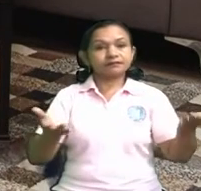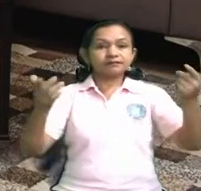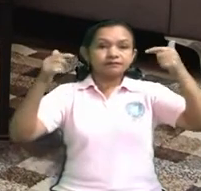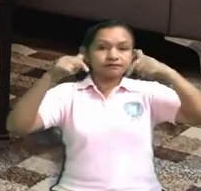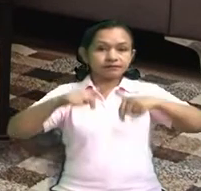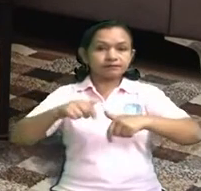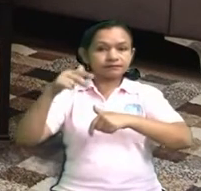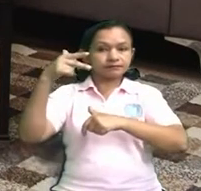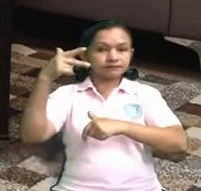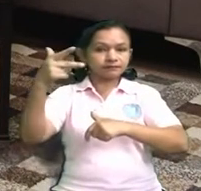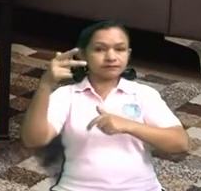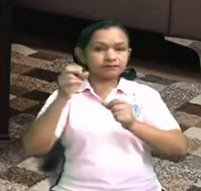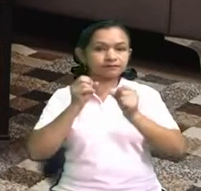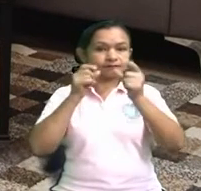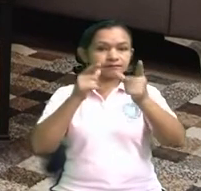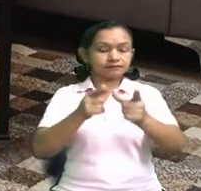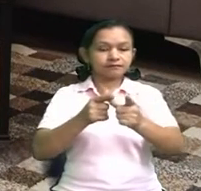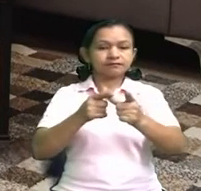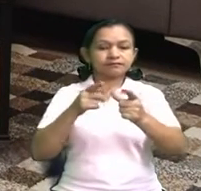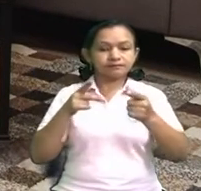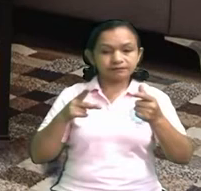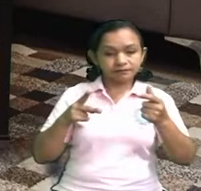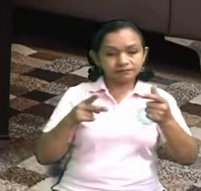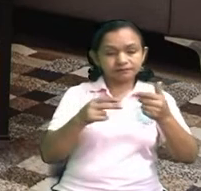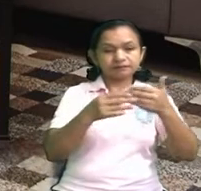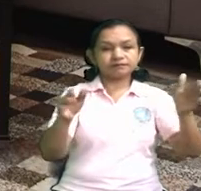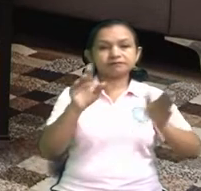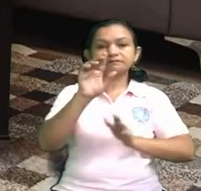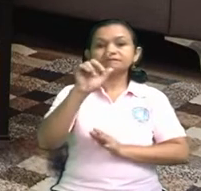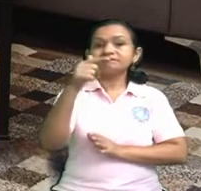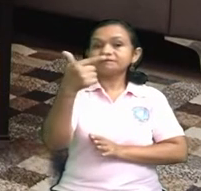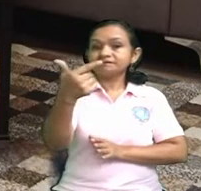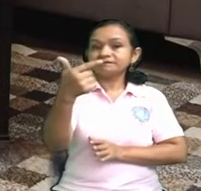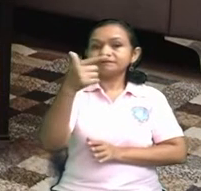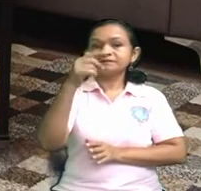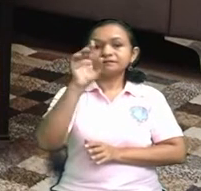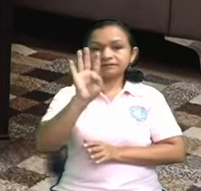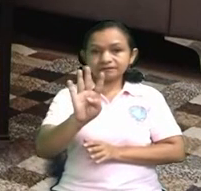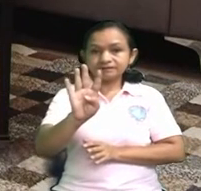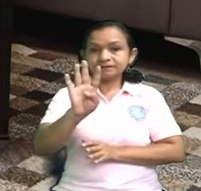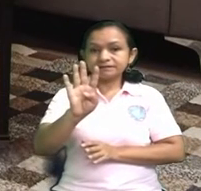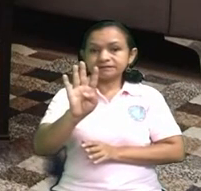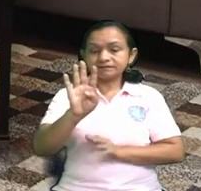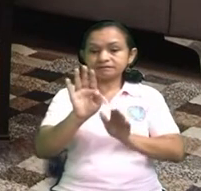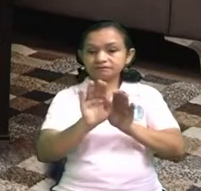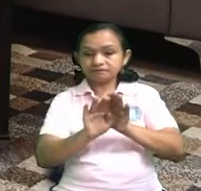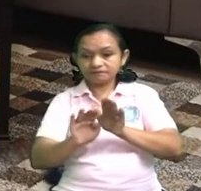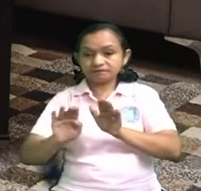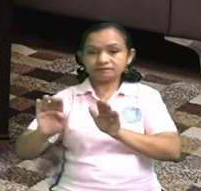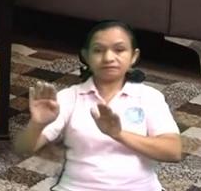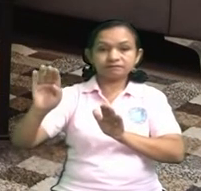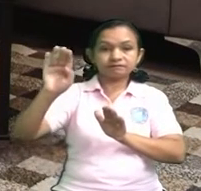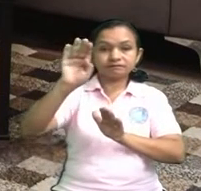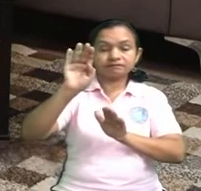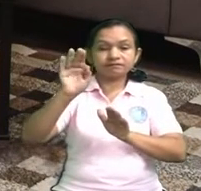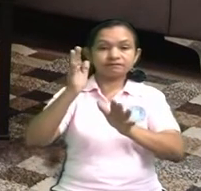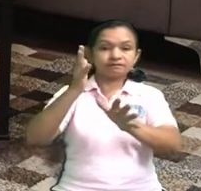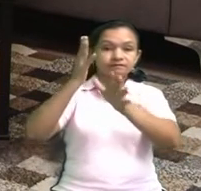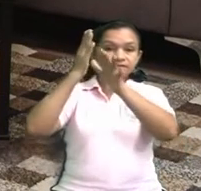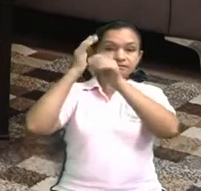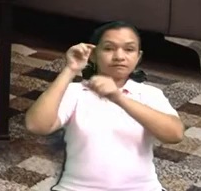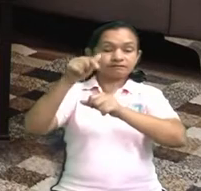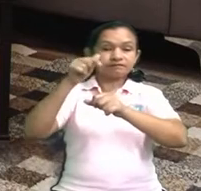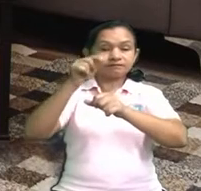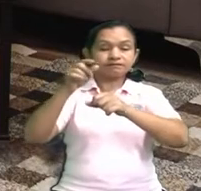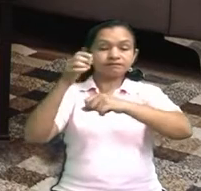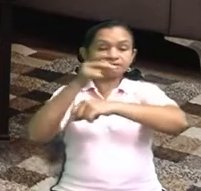Ahorita, al 8 de octubre, nosotros inauguramos la número 74, que la inauguramos en San Juan del Sur, en